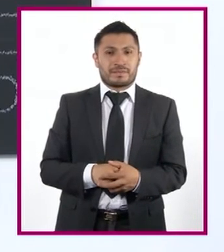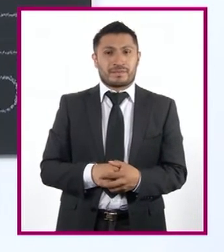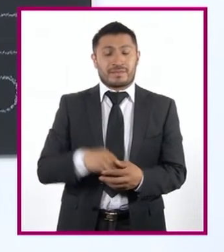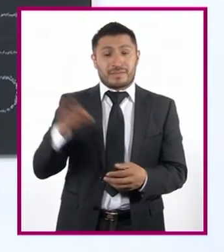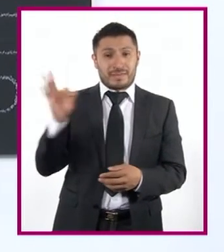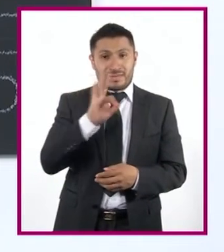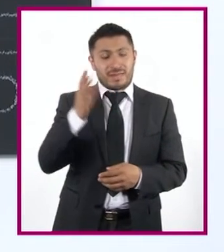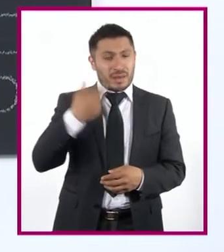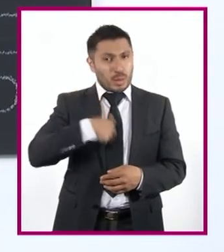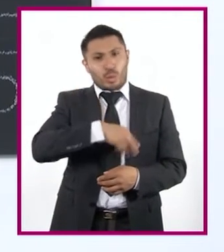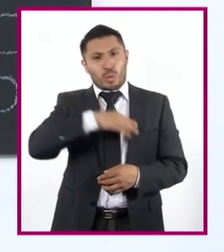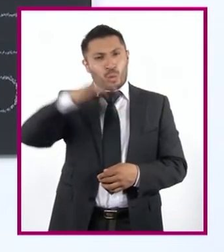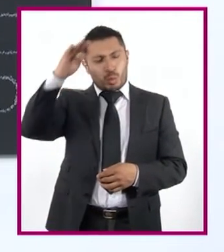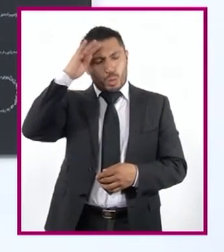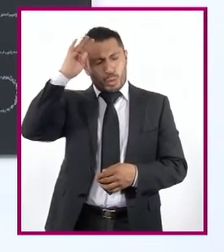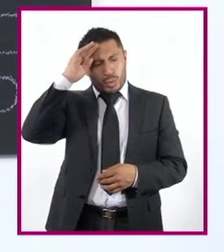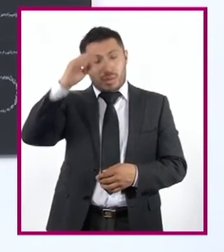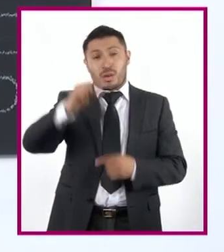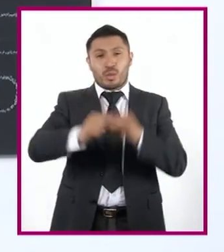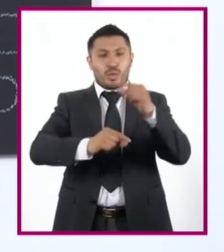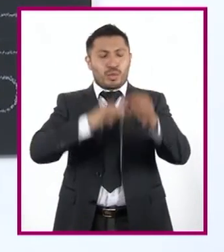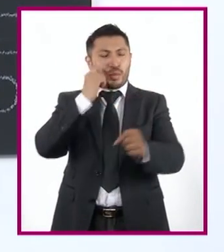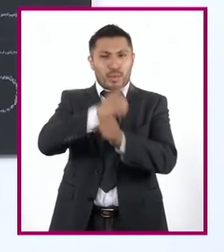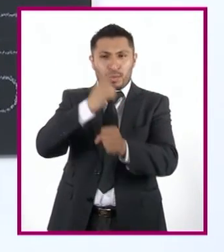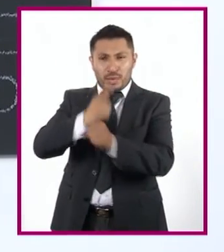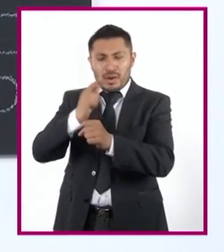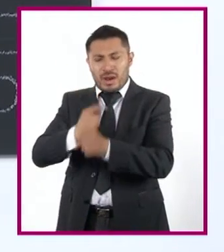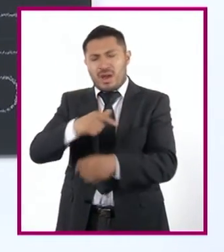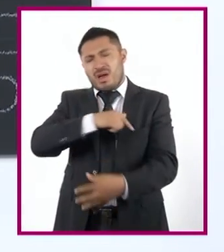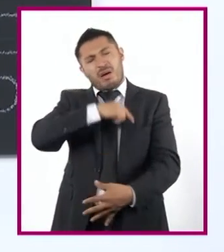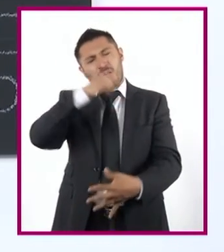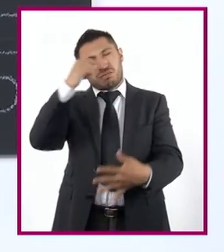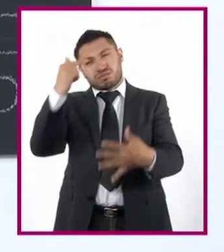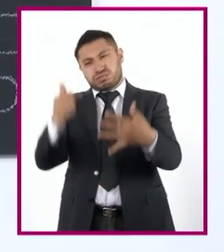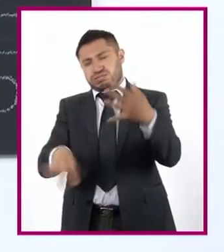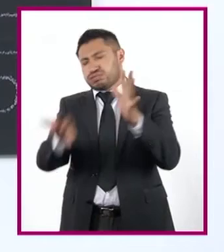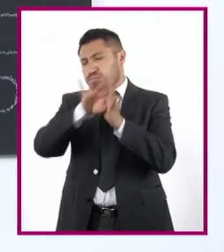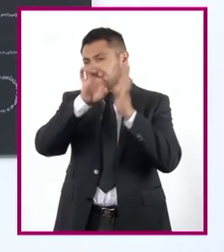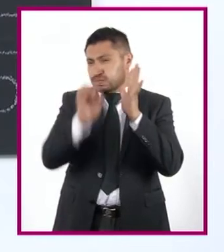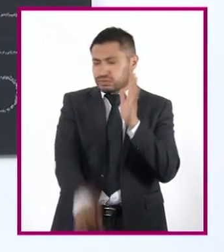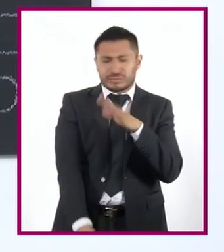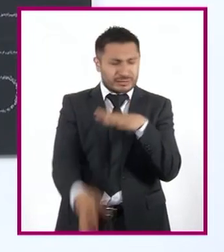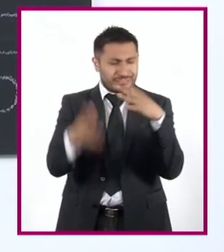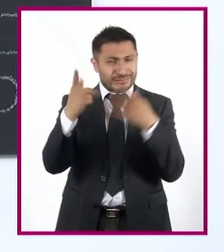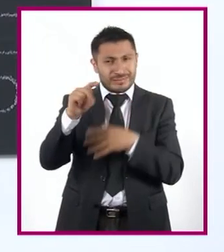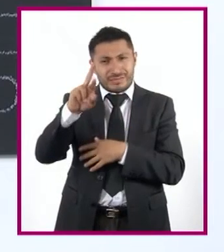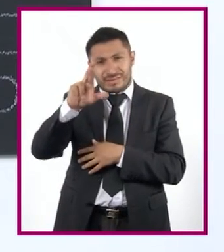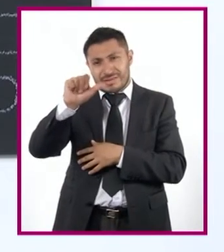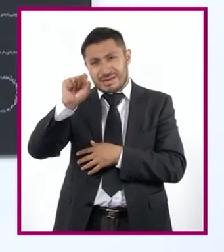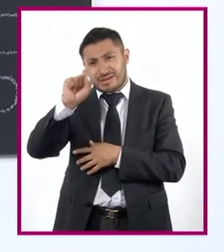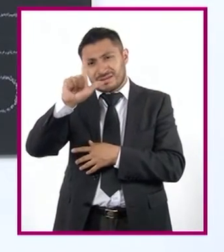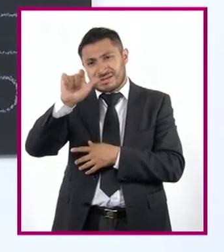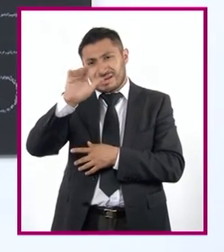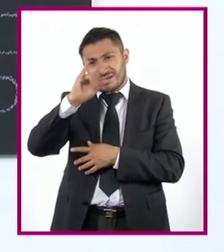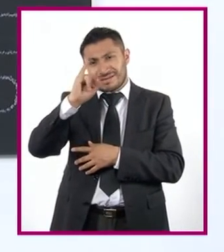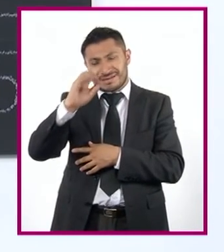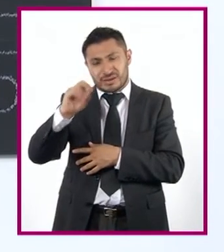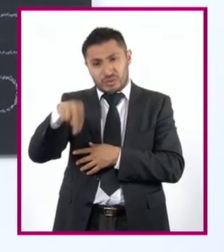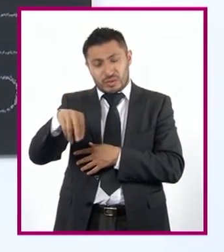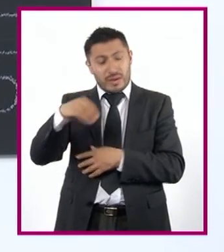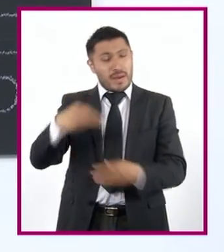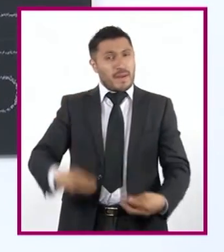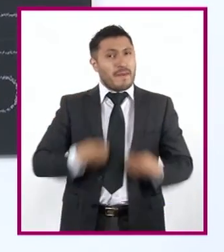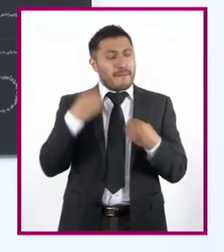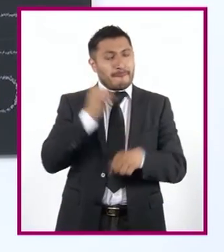Si nos ponemos a pensar, encontraremos una gran variedad de ejemplos de traslación en nuestra vida cotidiana. En